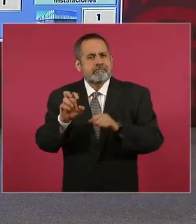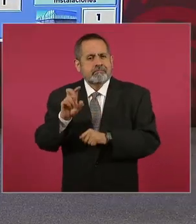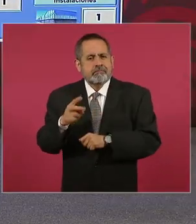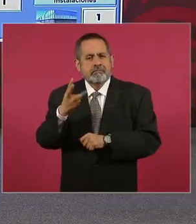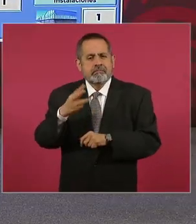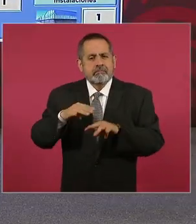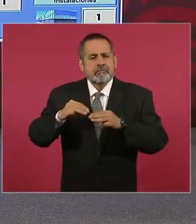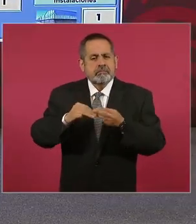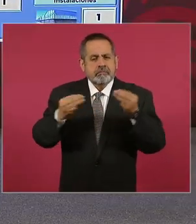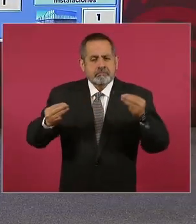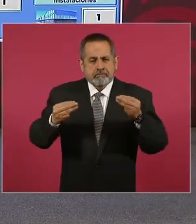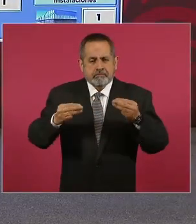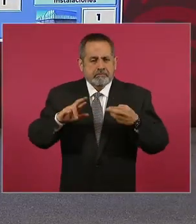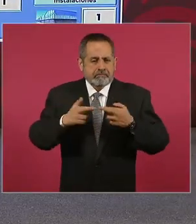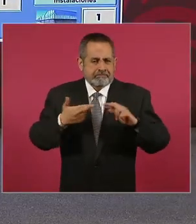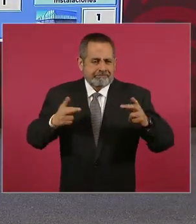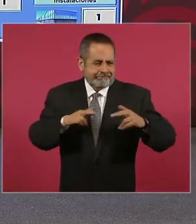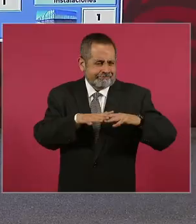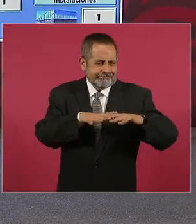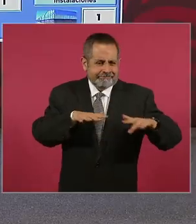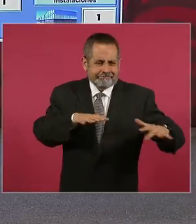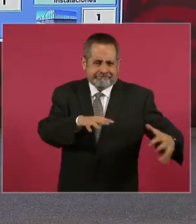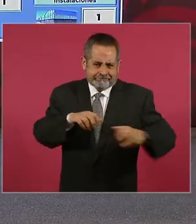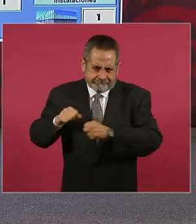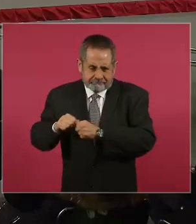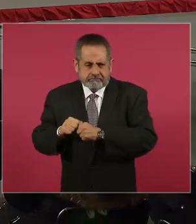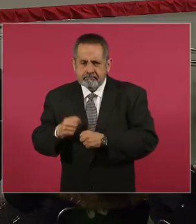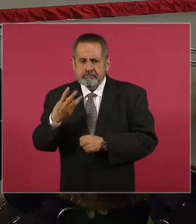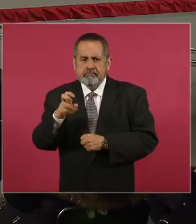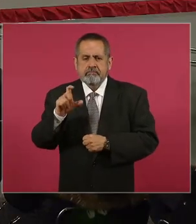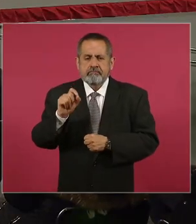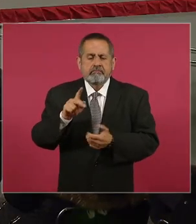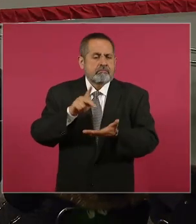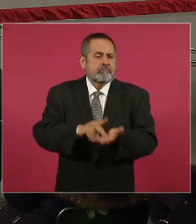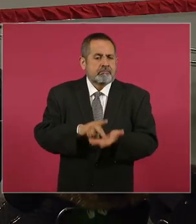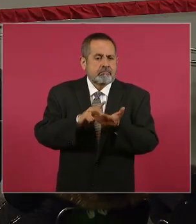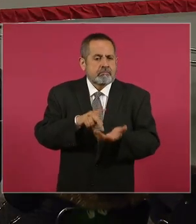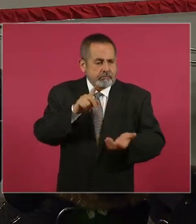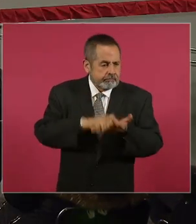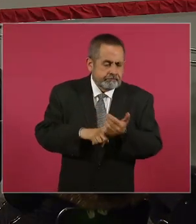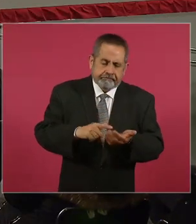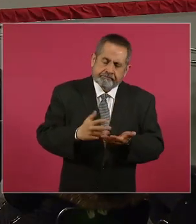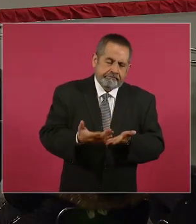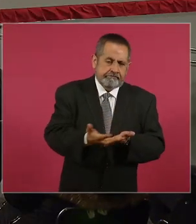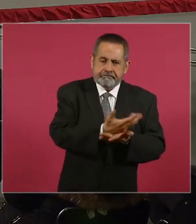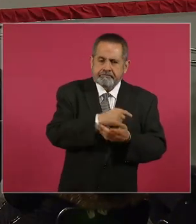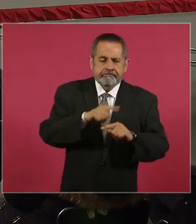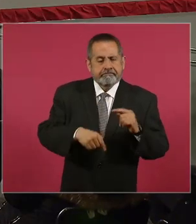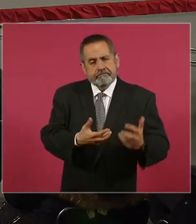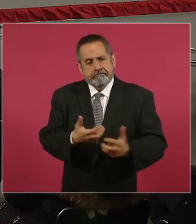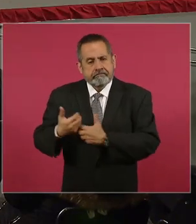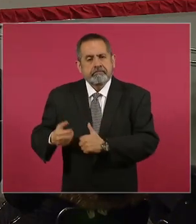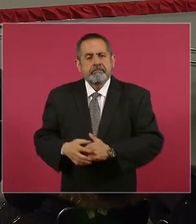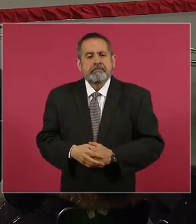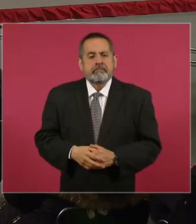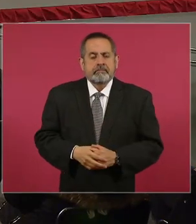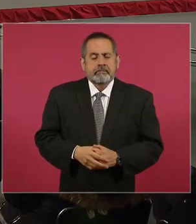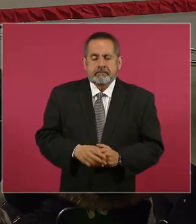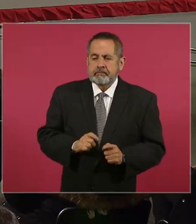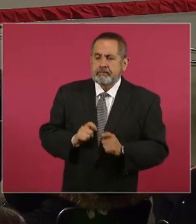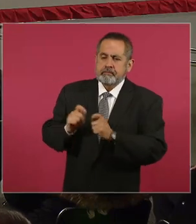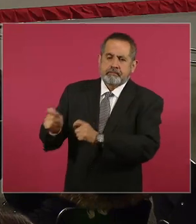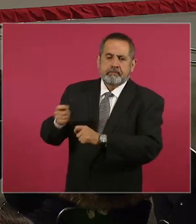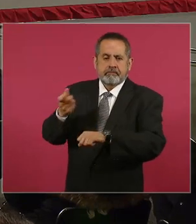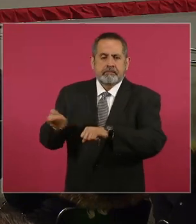5.734 metros de esas redes y 320 kilogramos de producto asegurado. Cedo la palabra